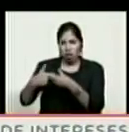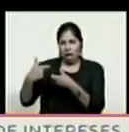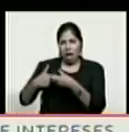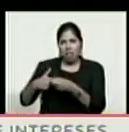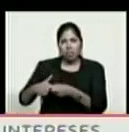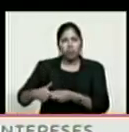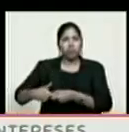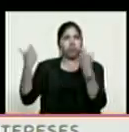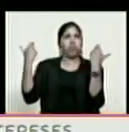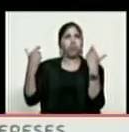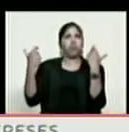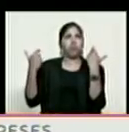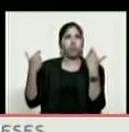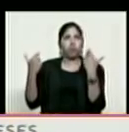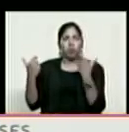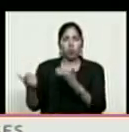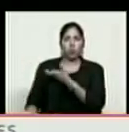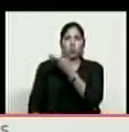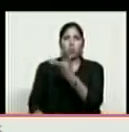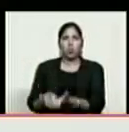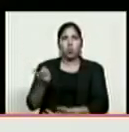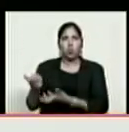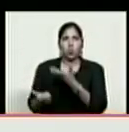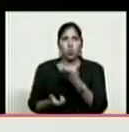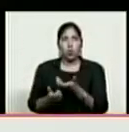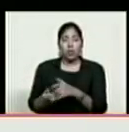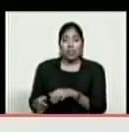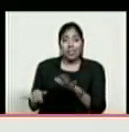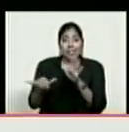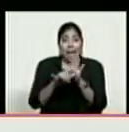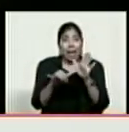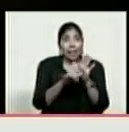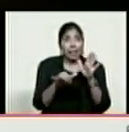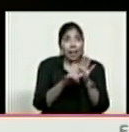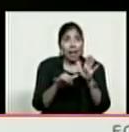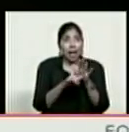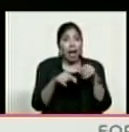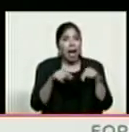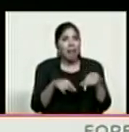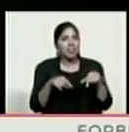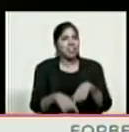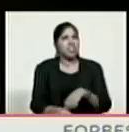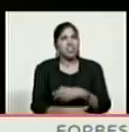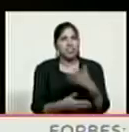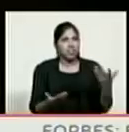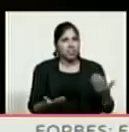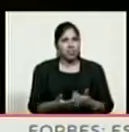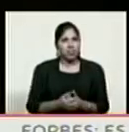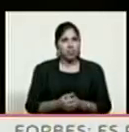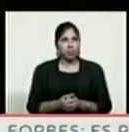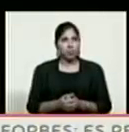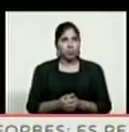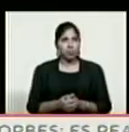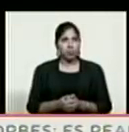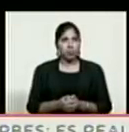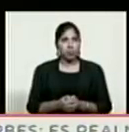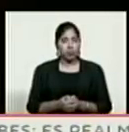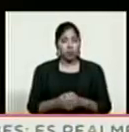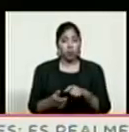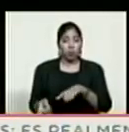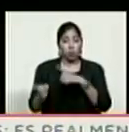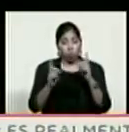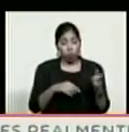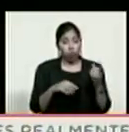atenta físicamente contra una central que está cerca de la clínica Leopoldo Aguirre Vere y de un centro comercial llamado